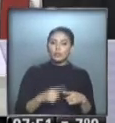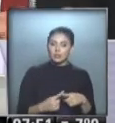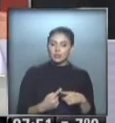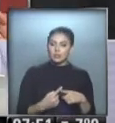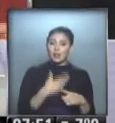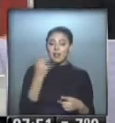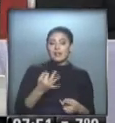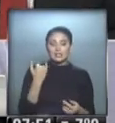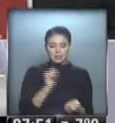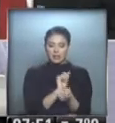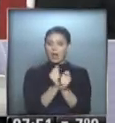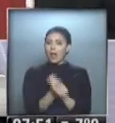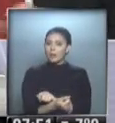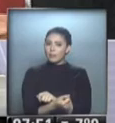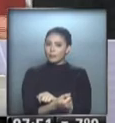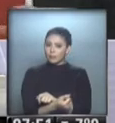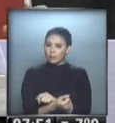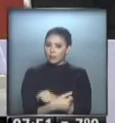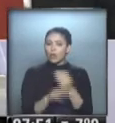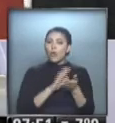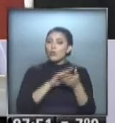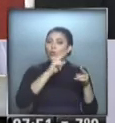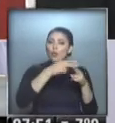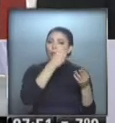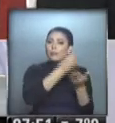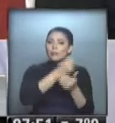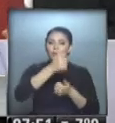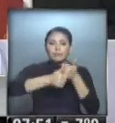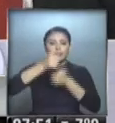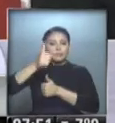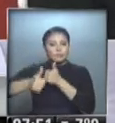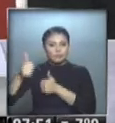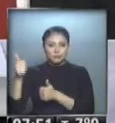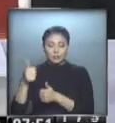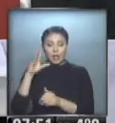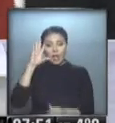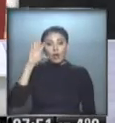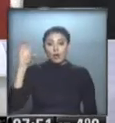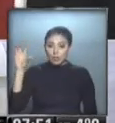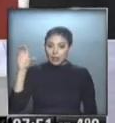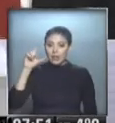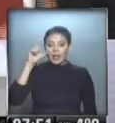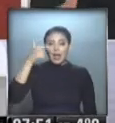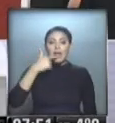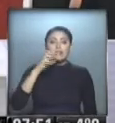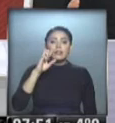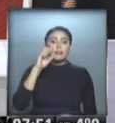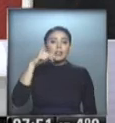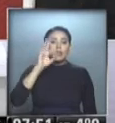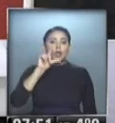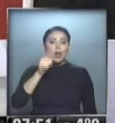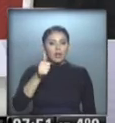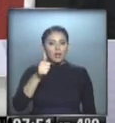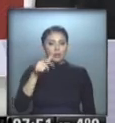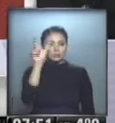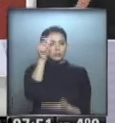evidentemente está cambiando con estos nuevos nombres que aparecen en el escenario político. Recordemos, Espínola es una figura,